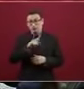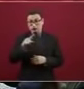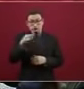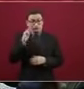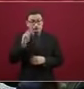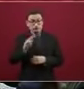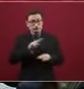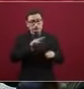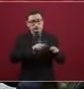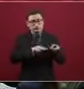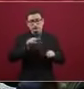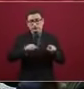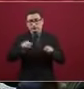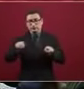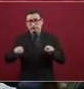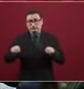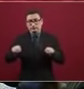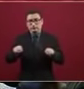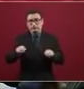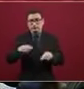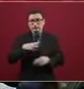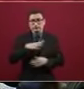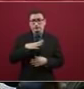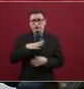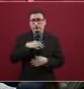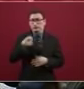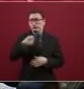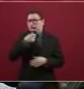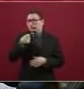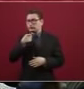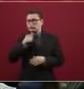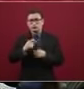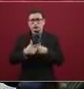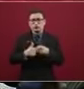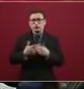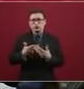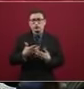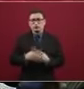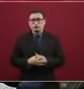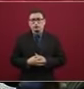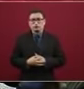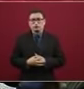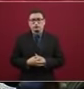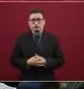aquí, hay un micrófono para que yo pueda, o un apuntador.